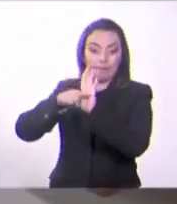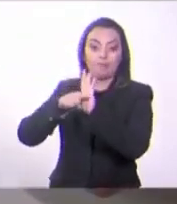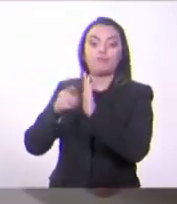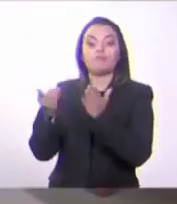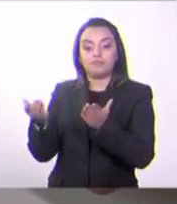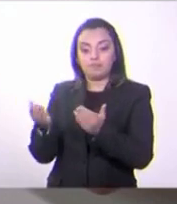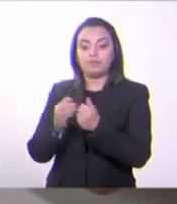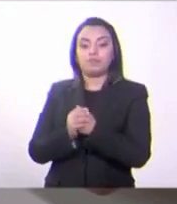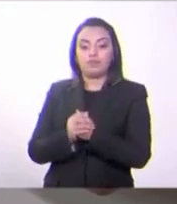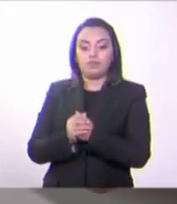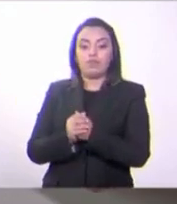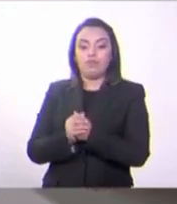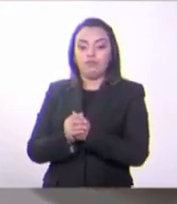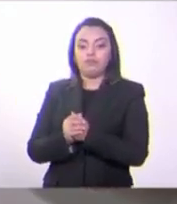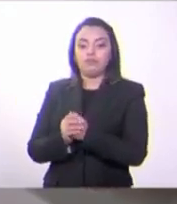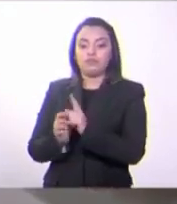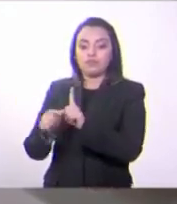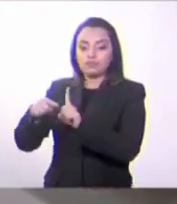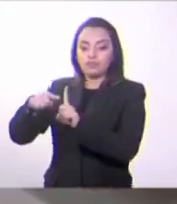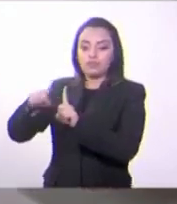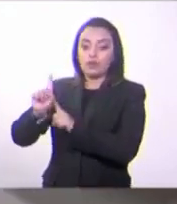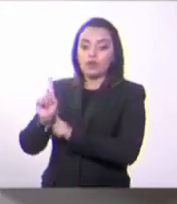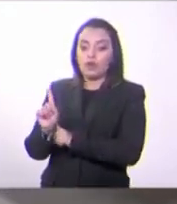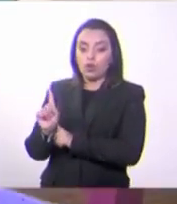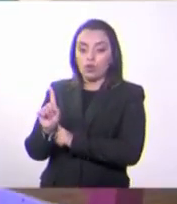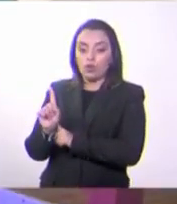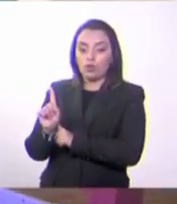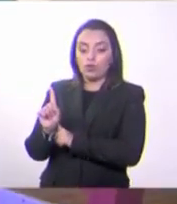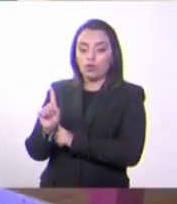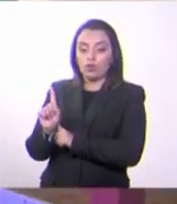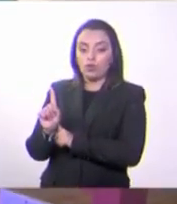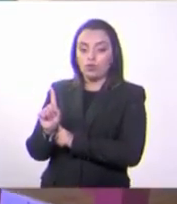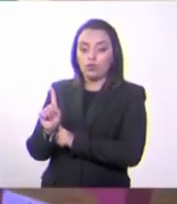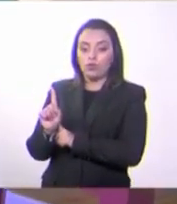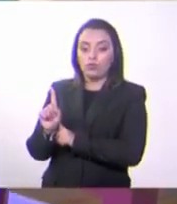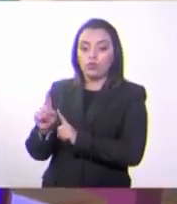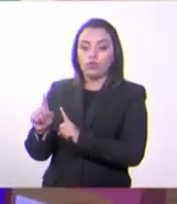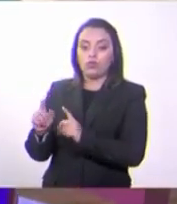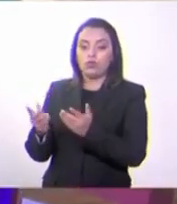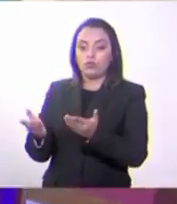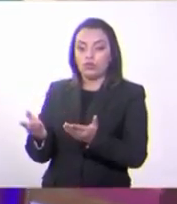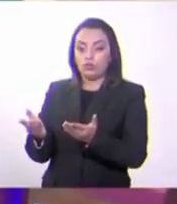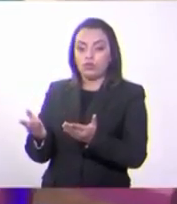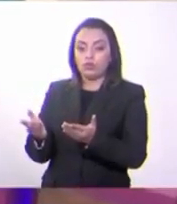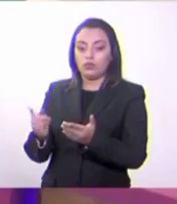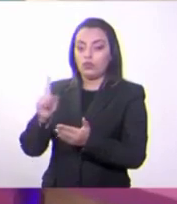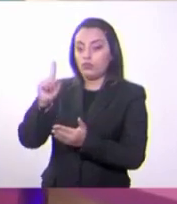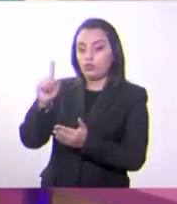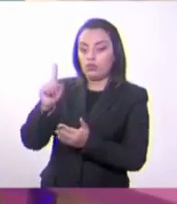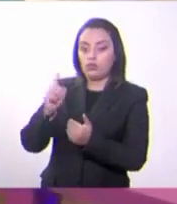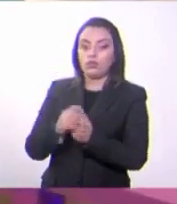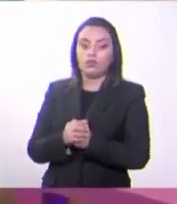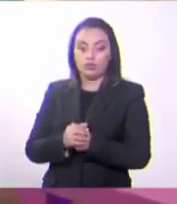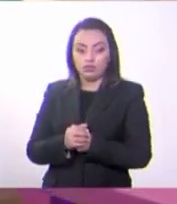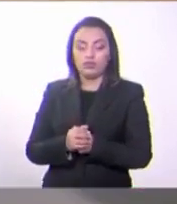imagen. F de 1, 1. Ujú. Y f de menos 1 al cuadrado,